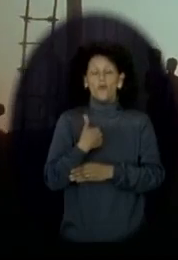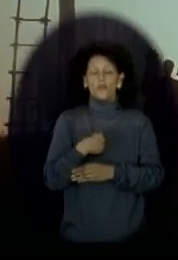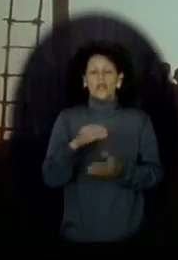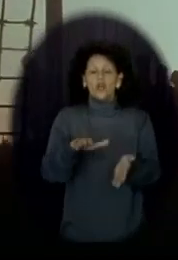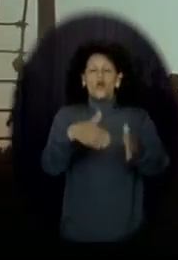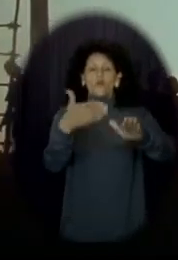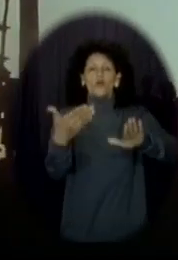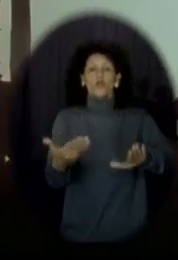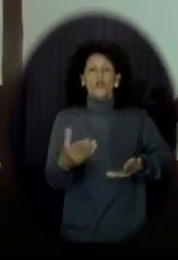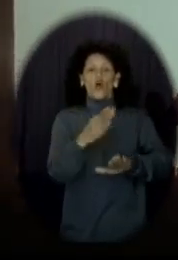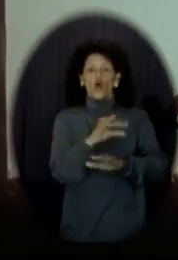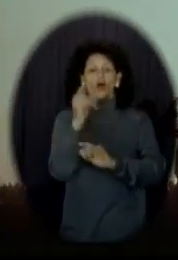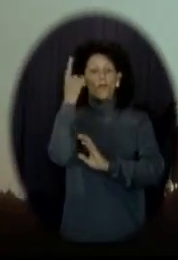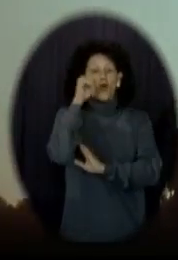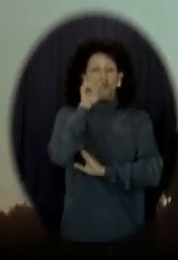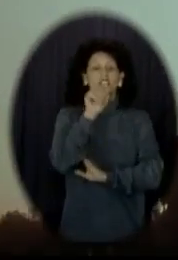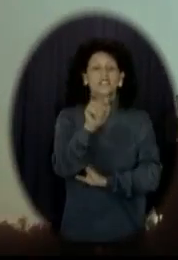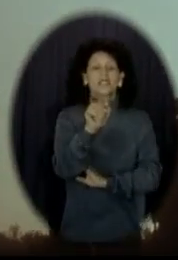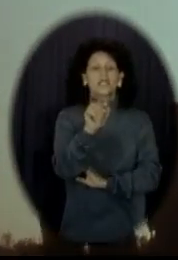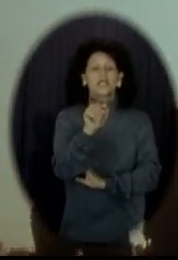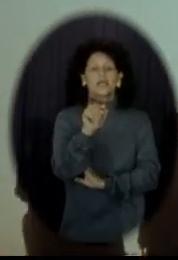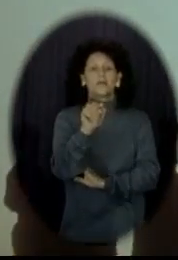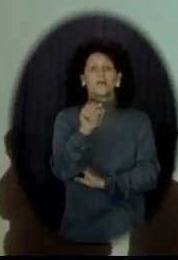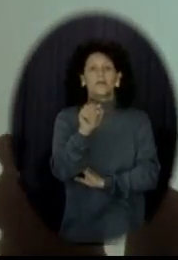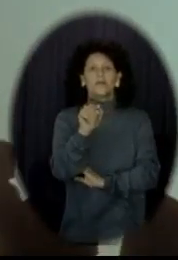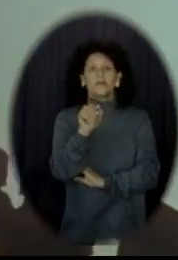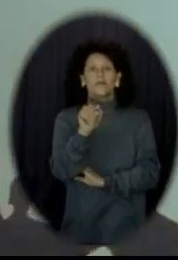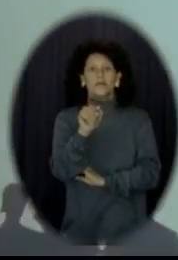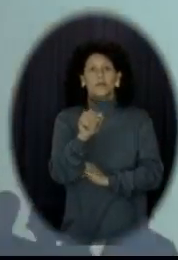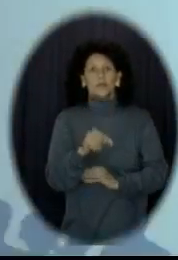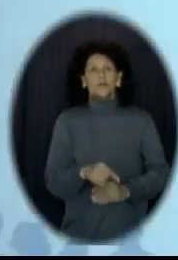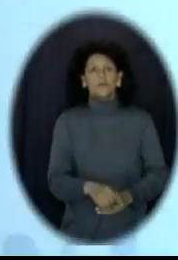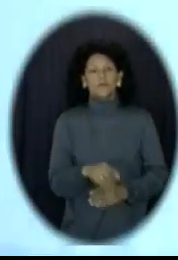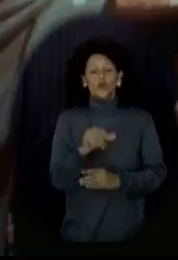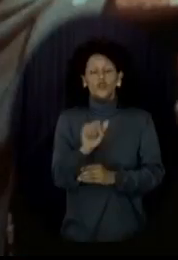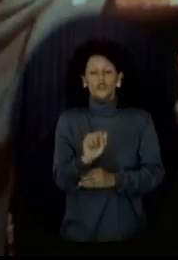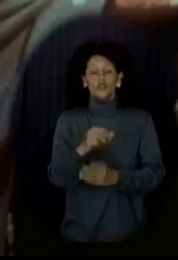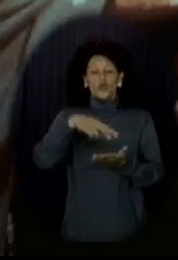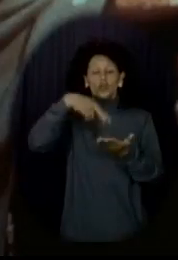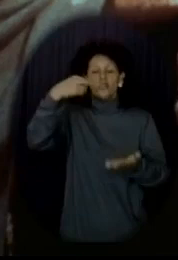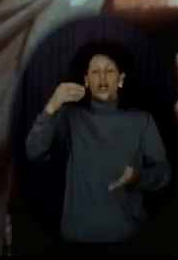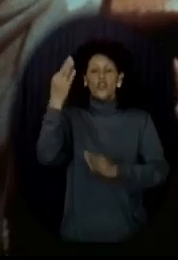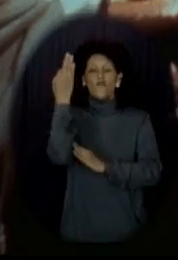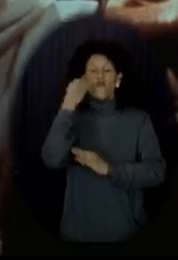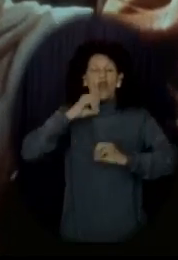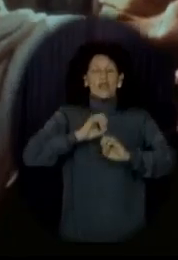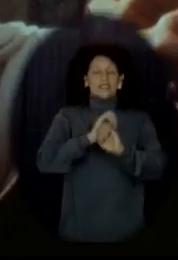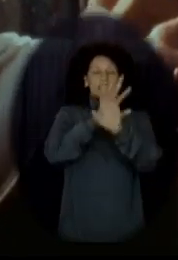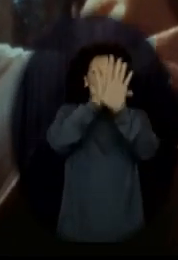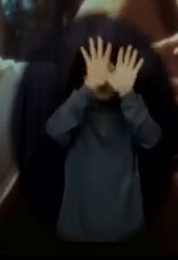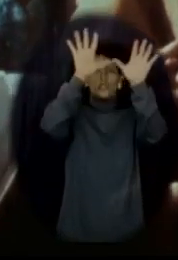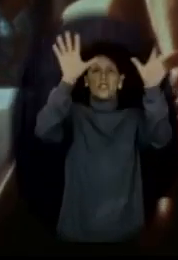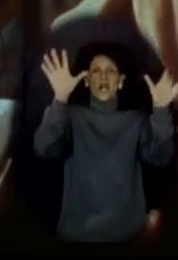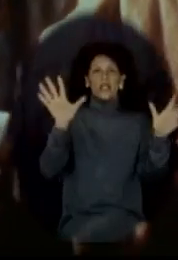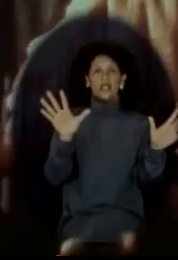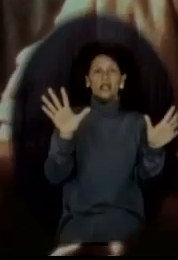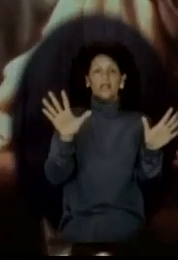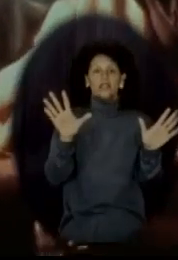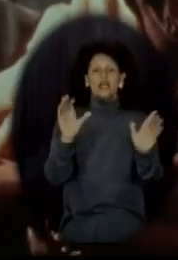de todos los hombres. Murió por ti. Su resurrección fue